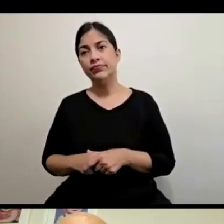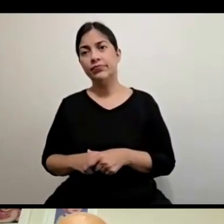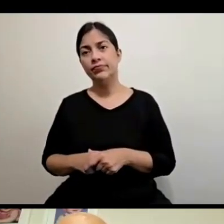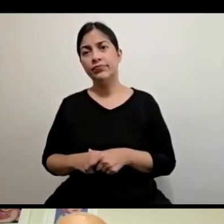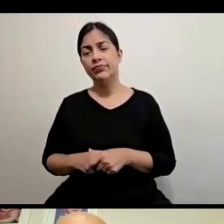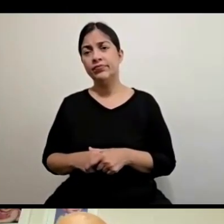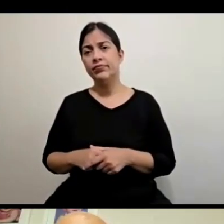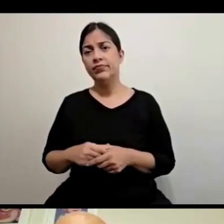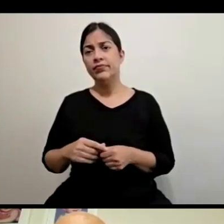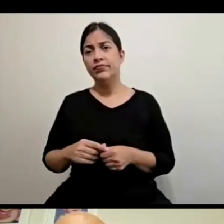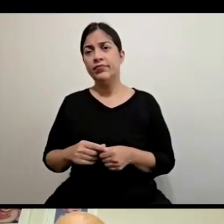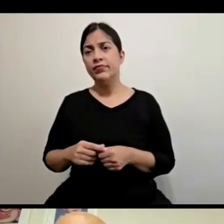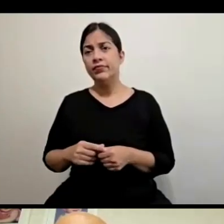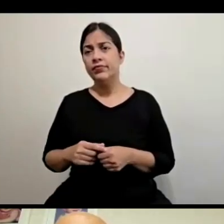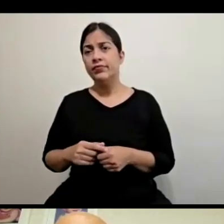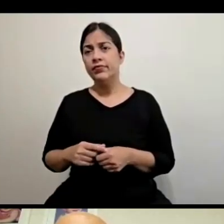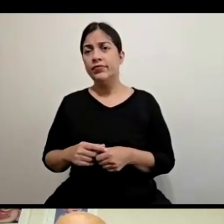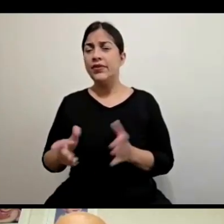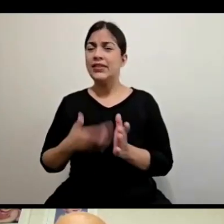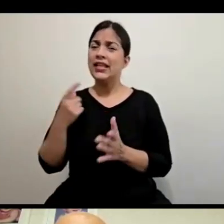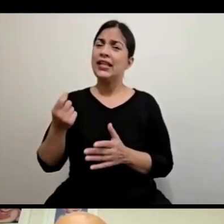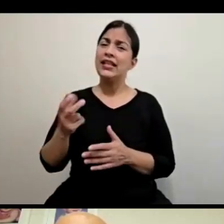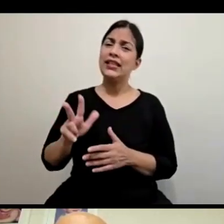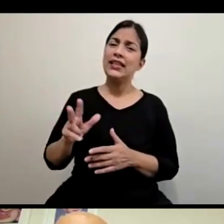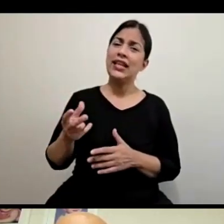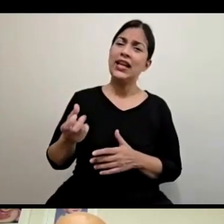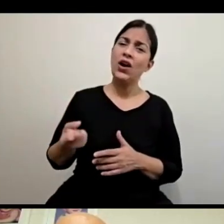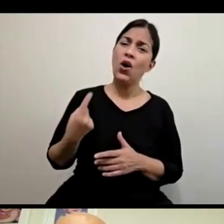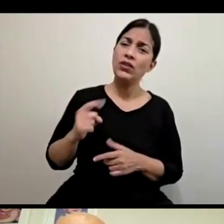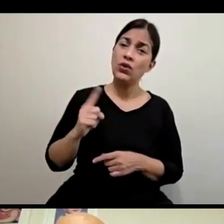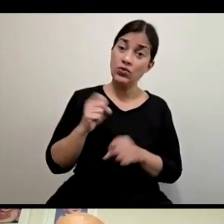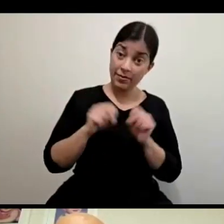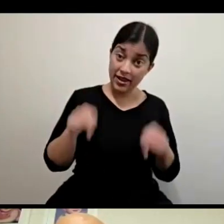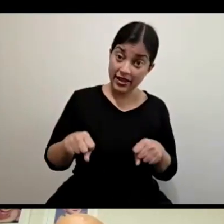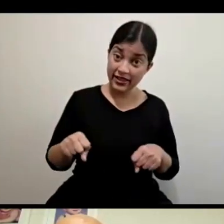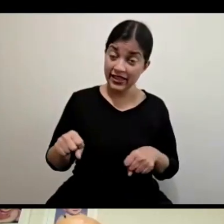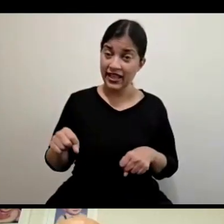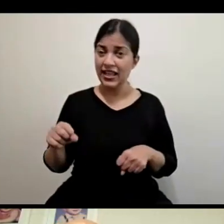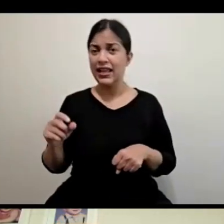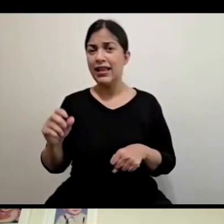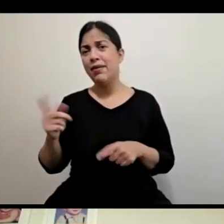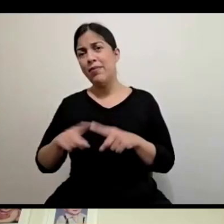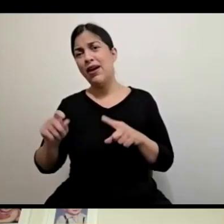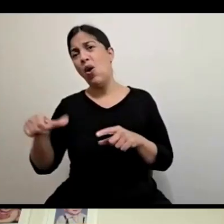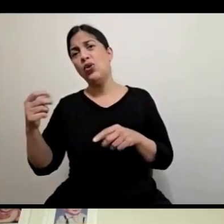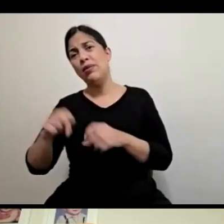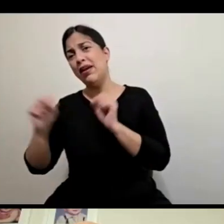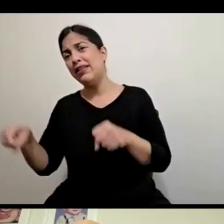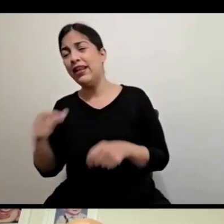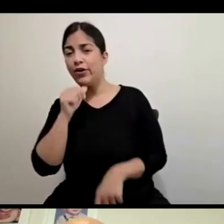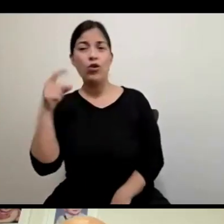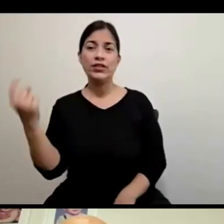que daban 3.11 un semestre, el otro semestre 3.12, después volvían 3.11, después 3.12, o sea, que no se encontraba